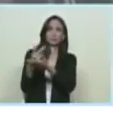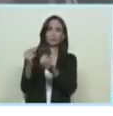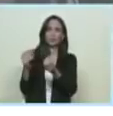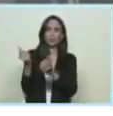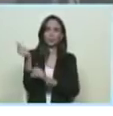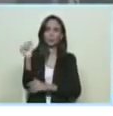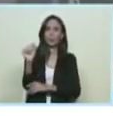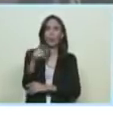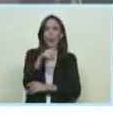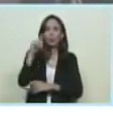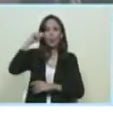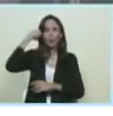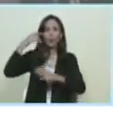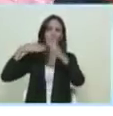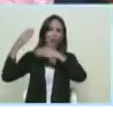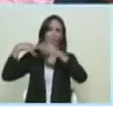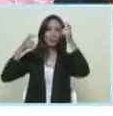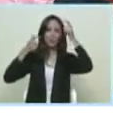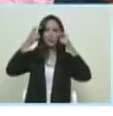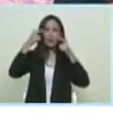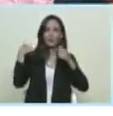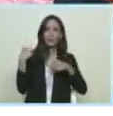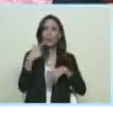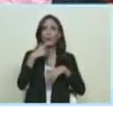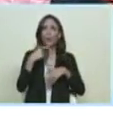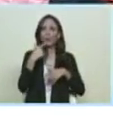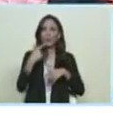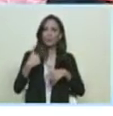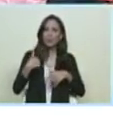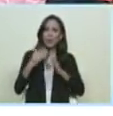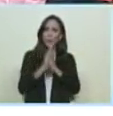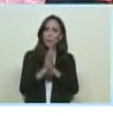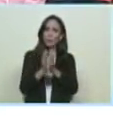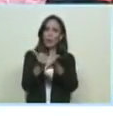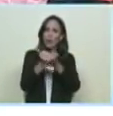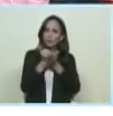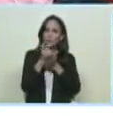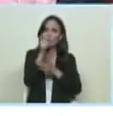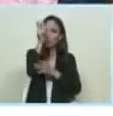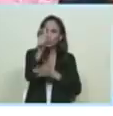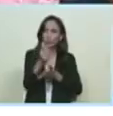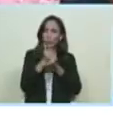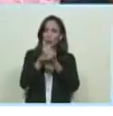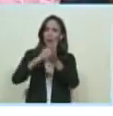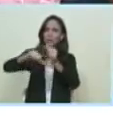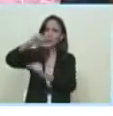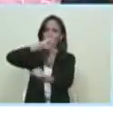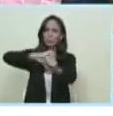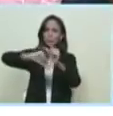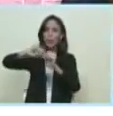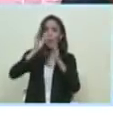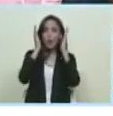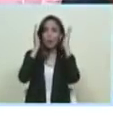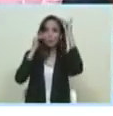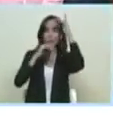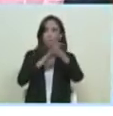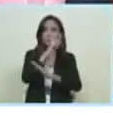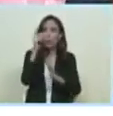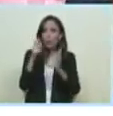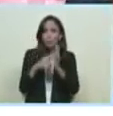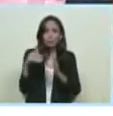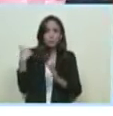Aprendamos de Chávez. ¿Ustedes se acuerdan a Chávez? Cuando nos reclamaba y nos decía, hay que atender a cualquier persona que tenga